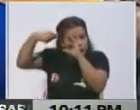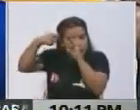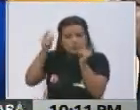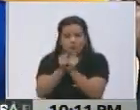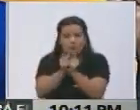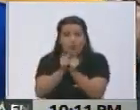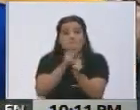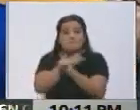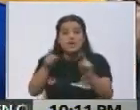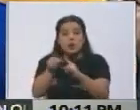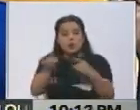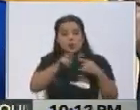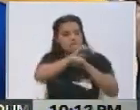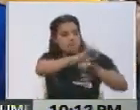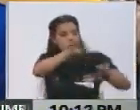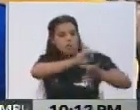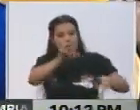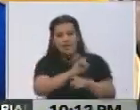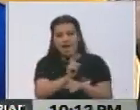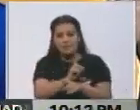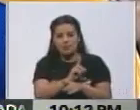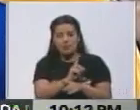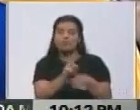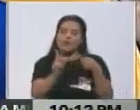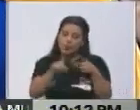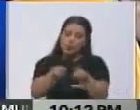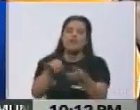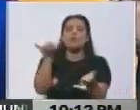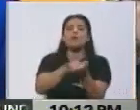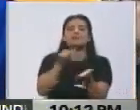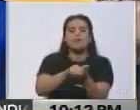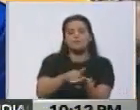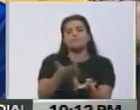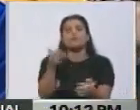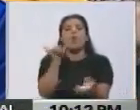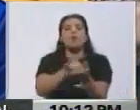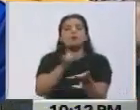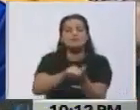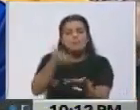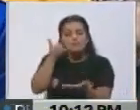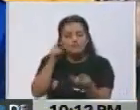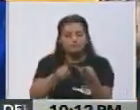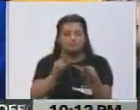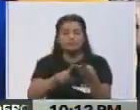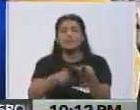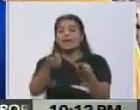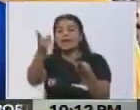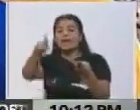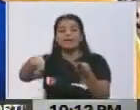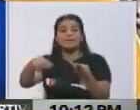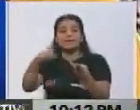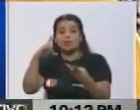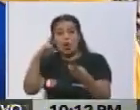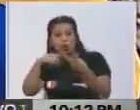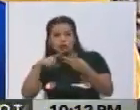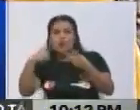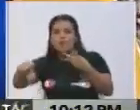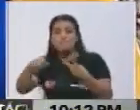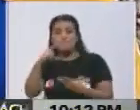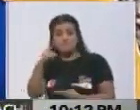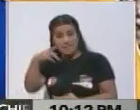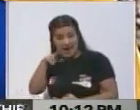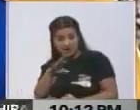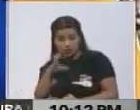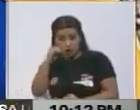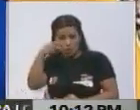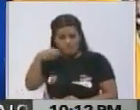alta. Pero así como ella, bueno, el WhatsApp, el Telegram, todavía hay algunos que tienen PIN, ¿sí? El Periscope, que te permite